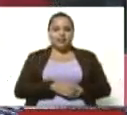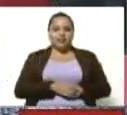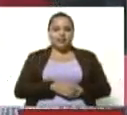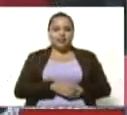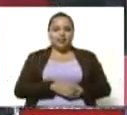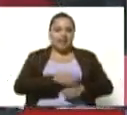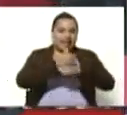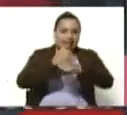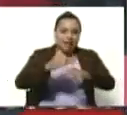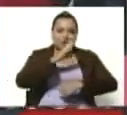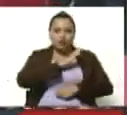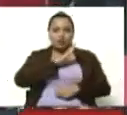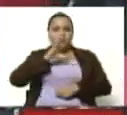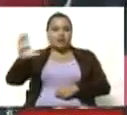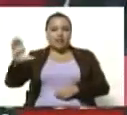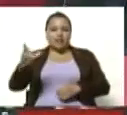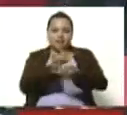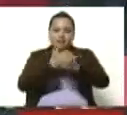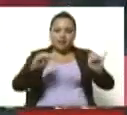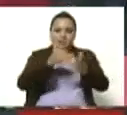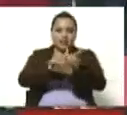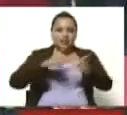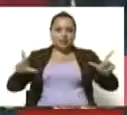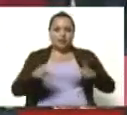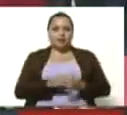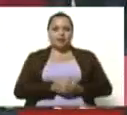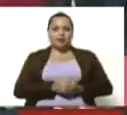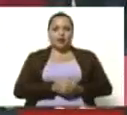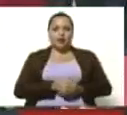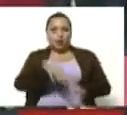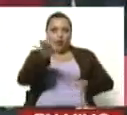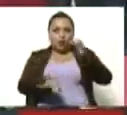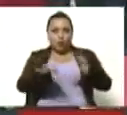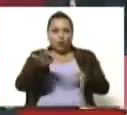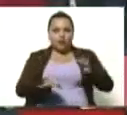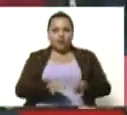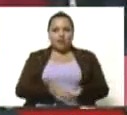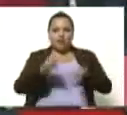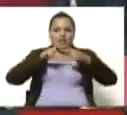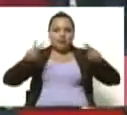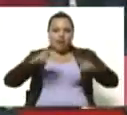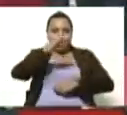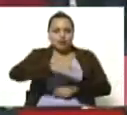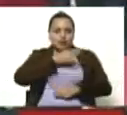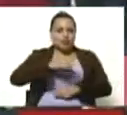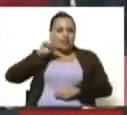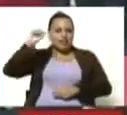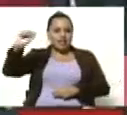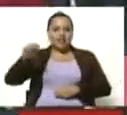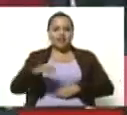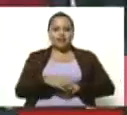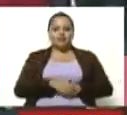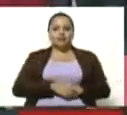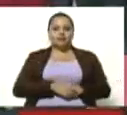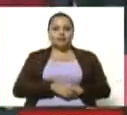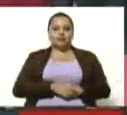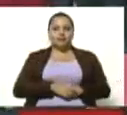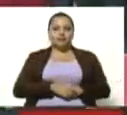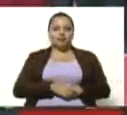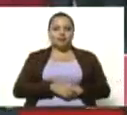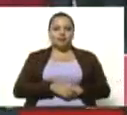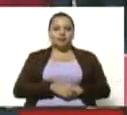independiente libre justa de paz y socialista Así que